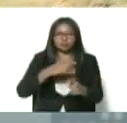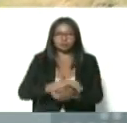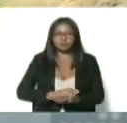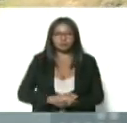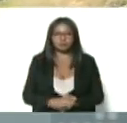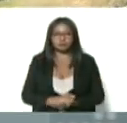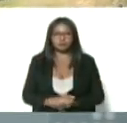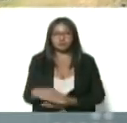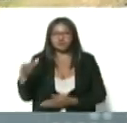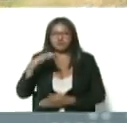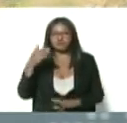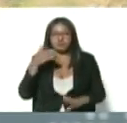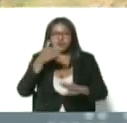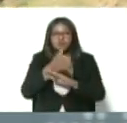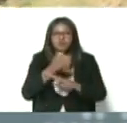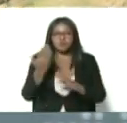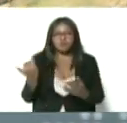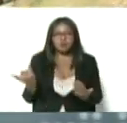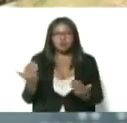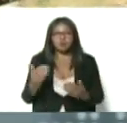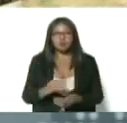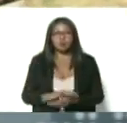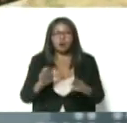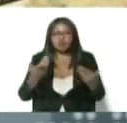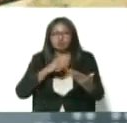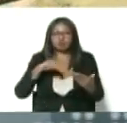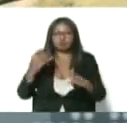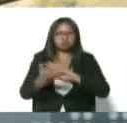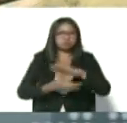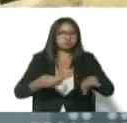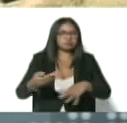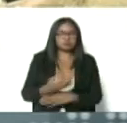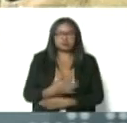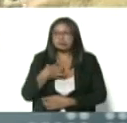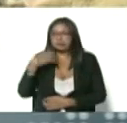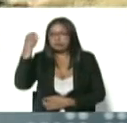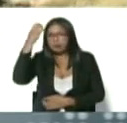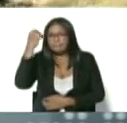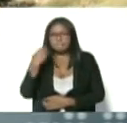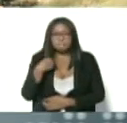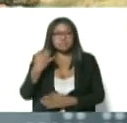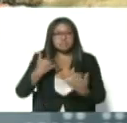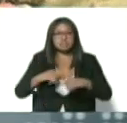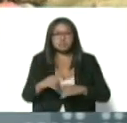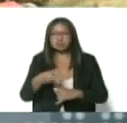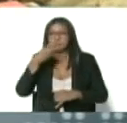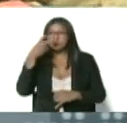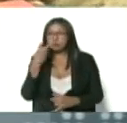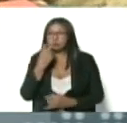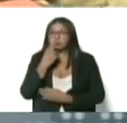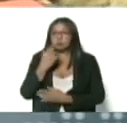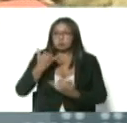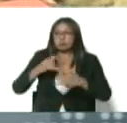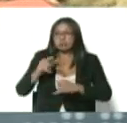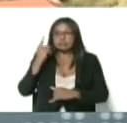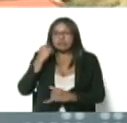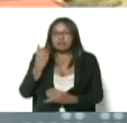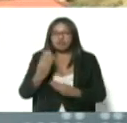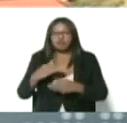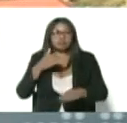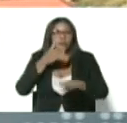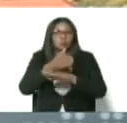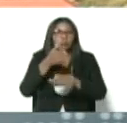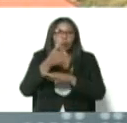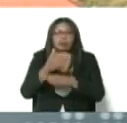dónde acudir cuando tiene un problema de consumo de drogas de un hijo de una hija dónde